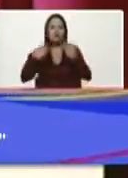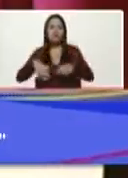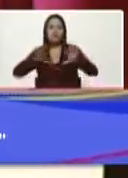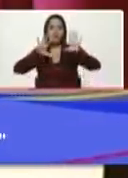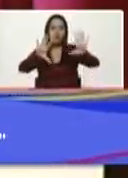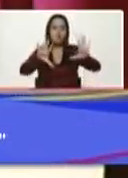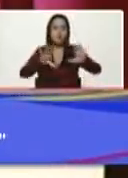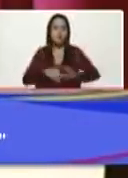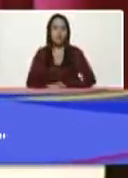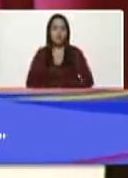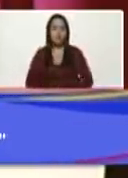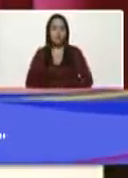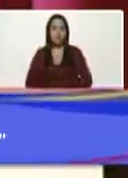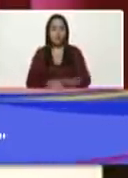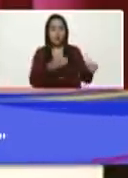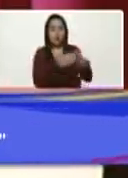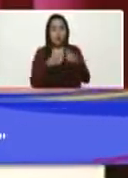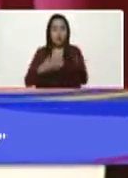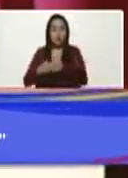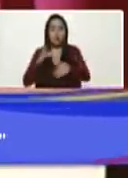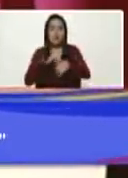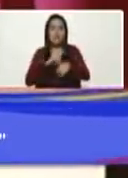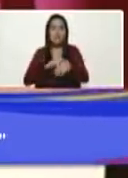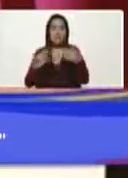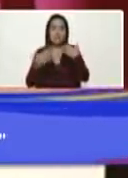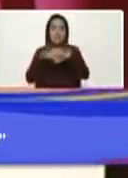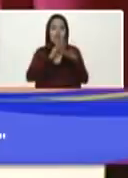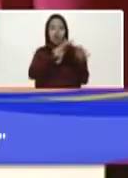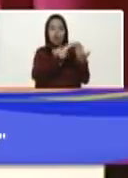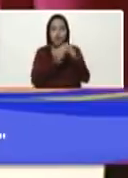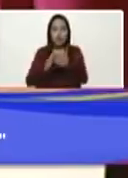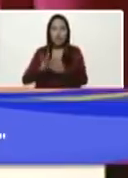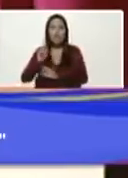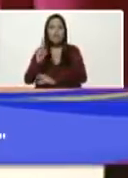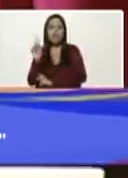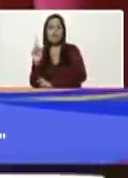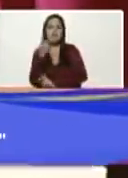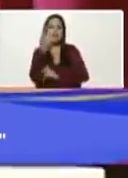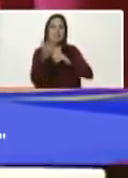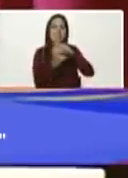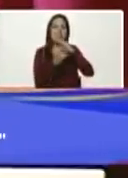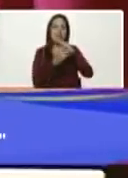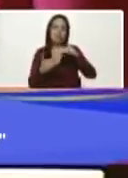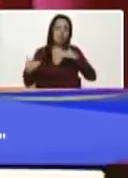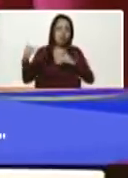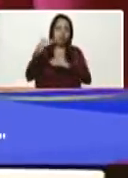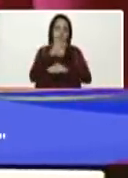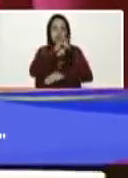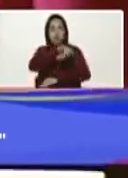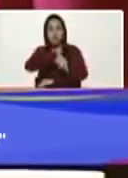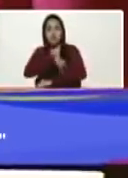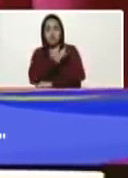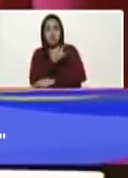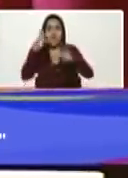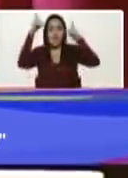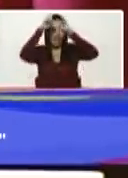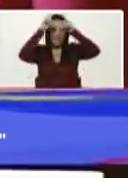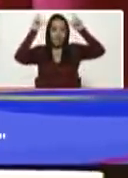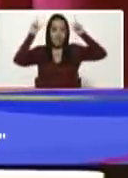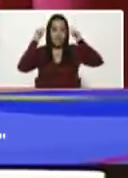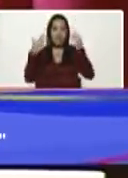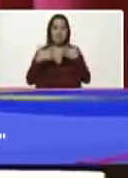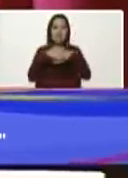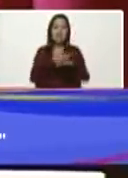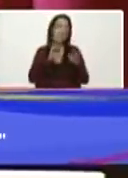de Medicina Integral Comunitaria. Felicidades, primera cohorte de técnicos superiores universitarios en Enfermería